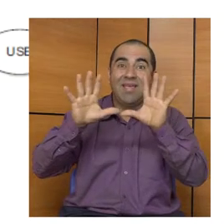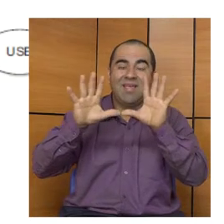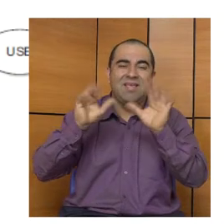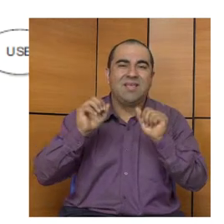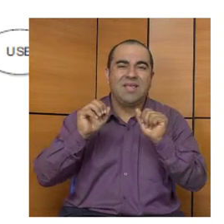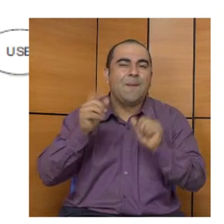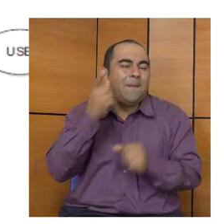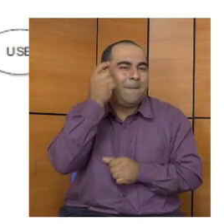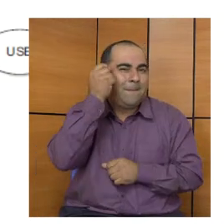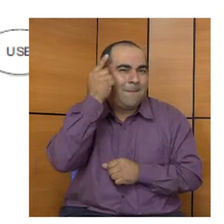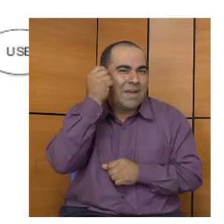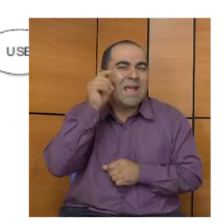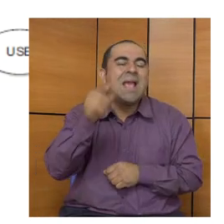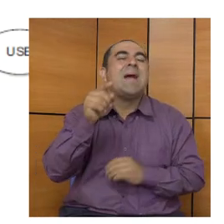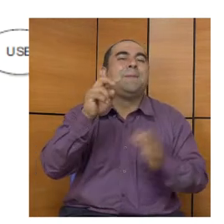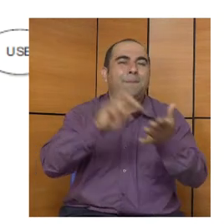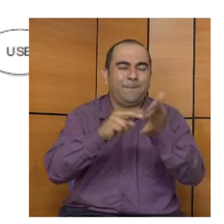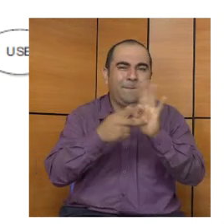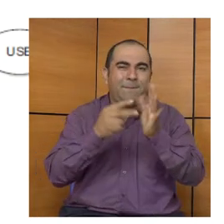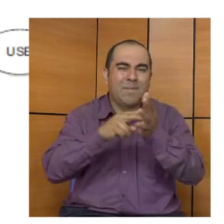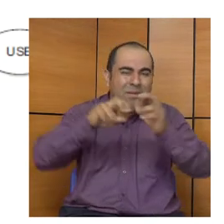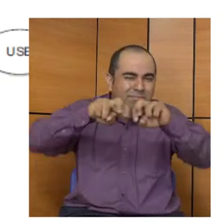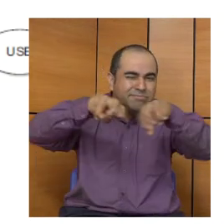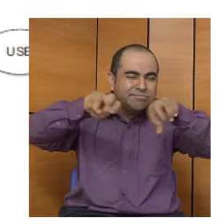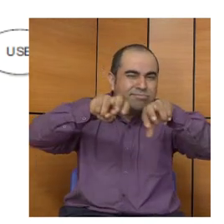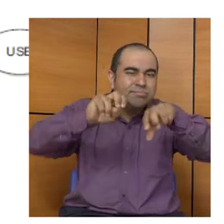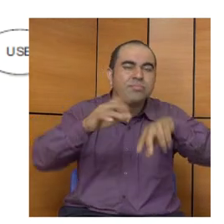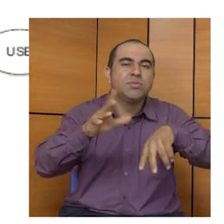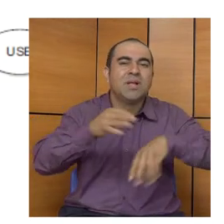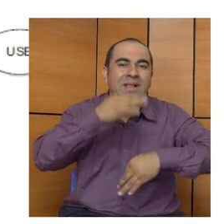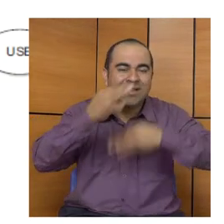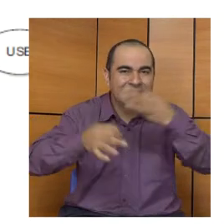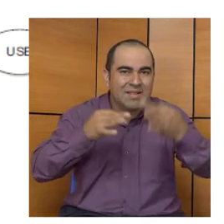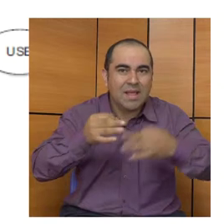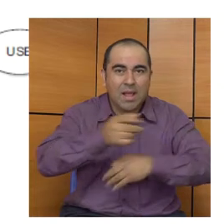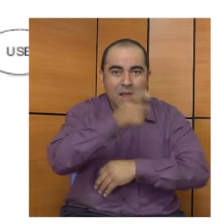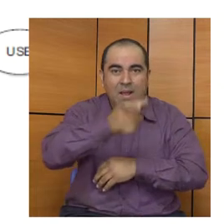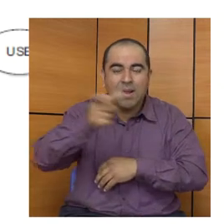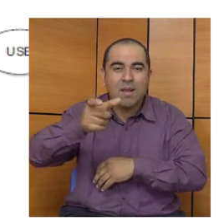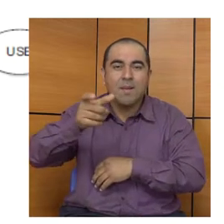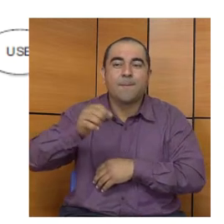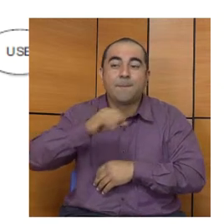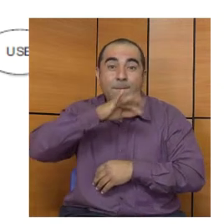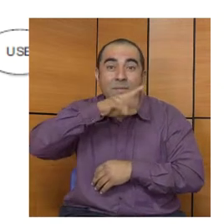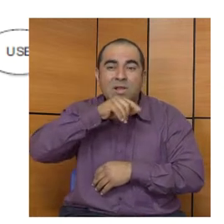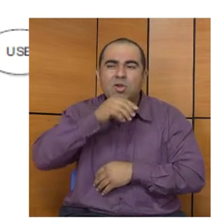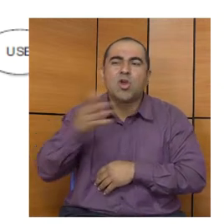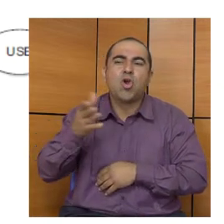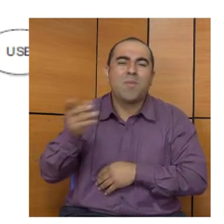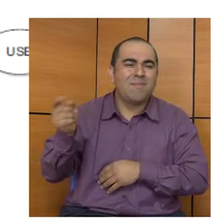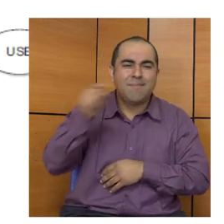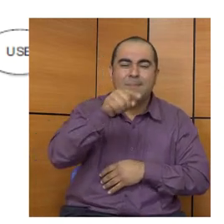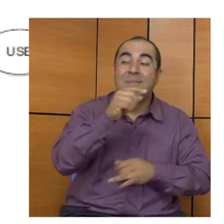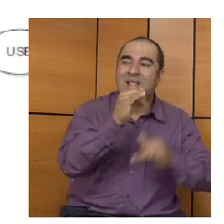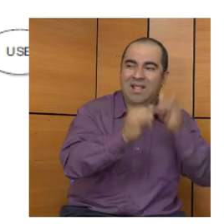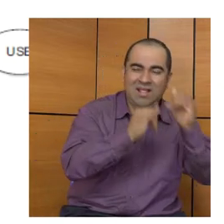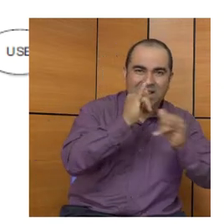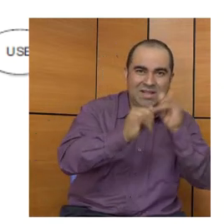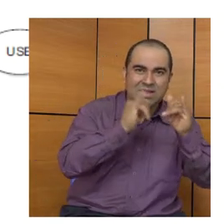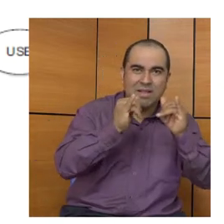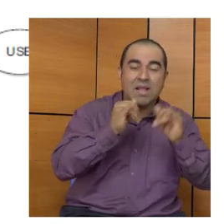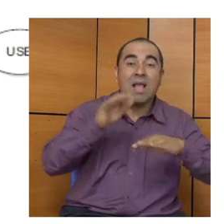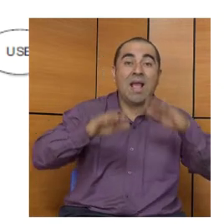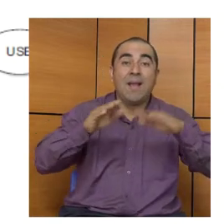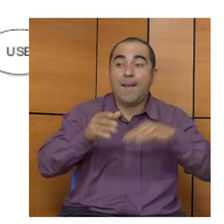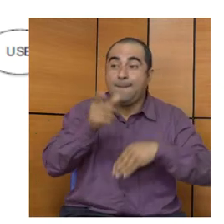para entender esta problemática, fue empezar a hablar de las personas mayores e Internet. Cómo las personas mayores